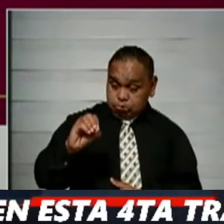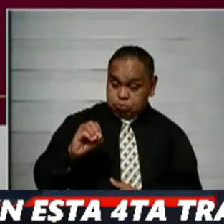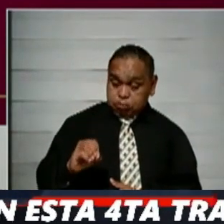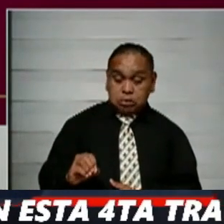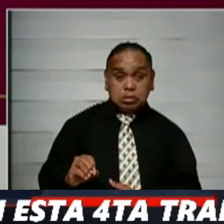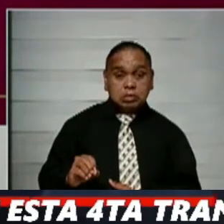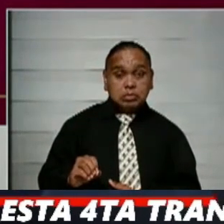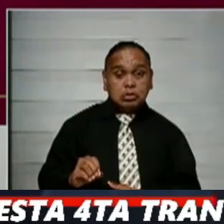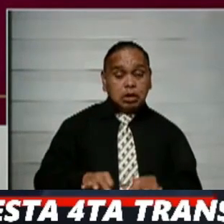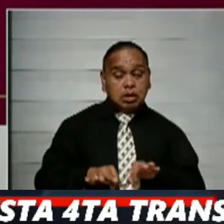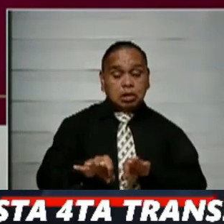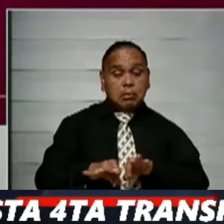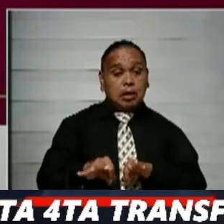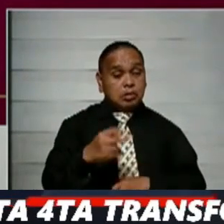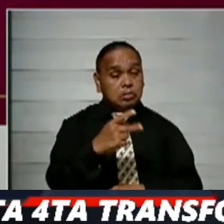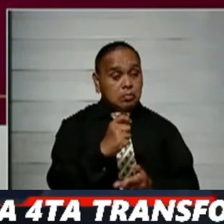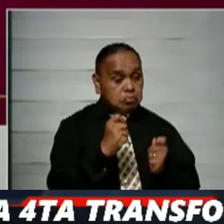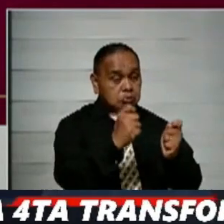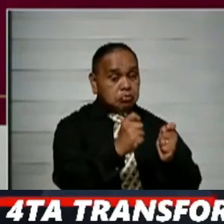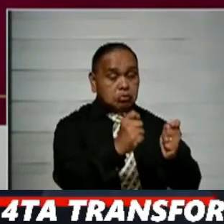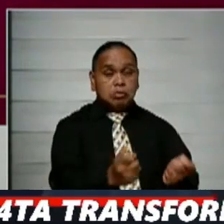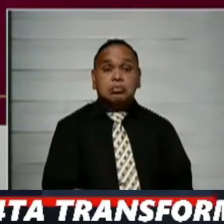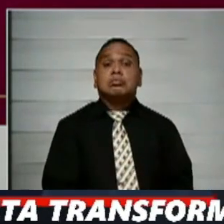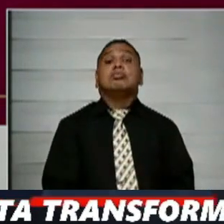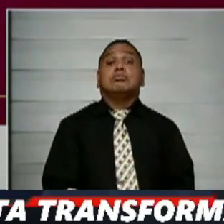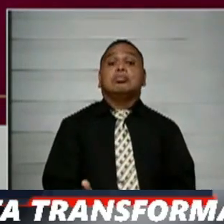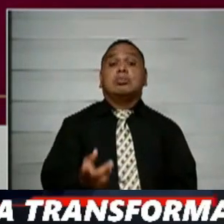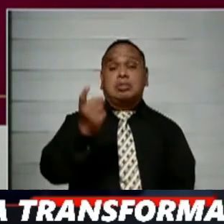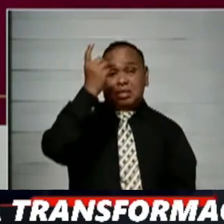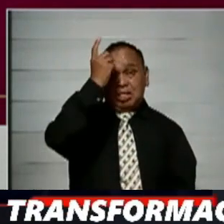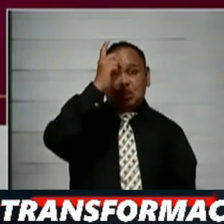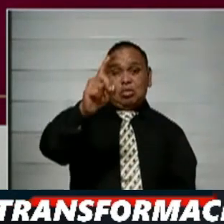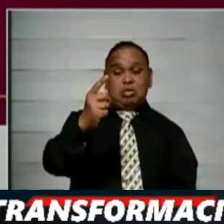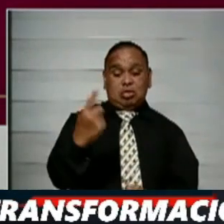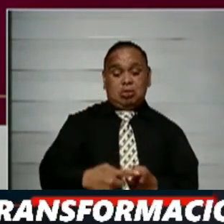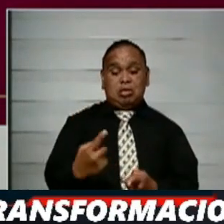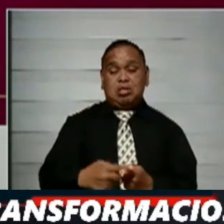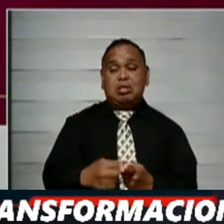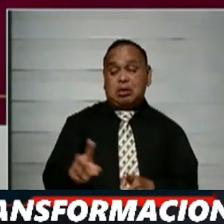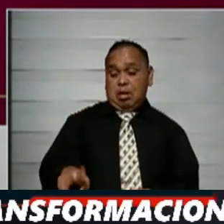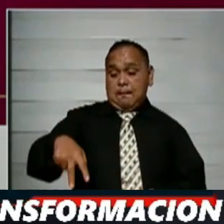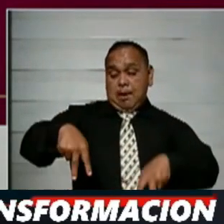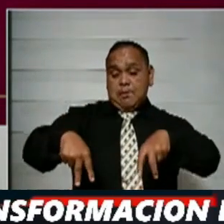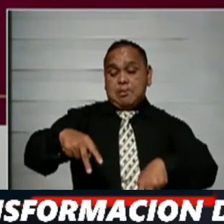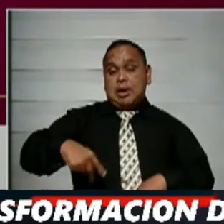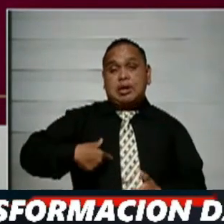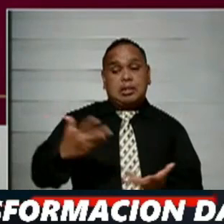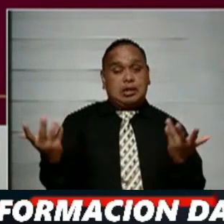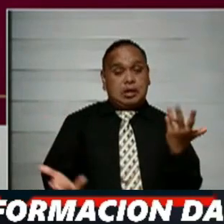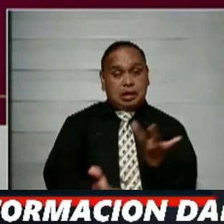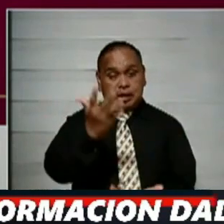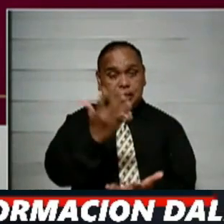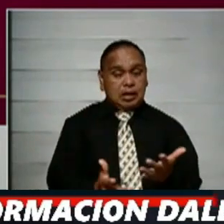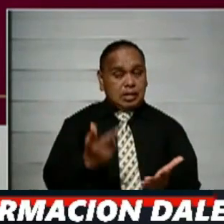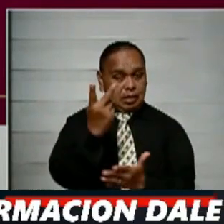nómina. ¿Cómo trabaja una empresa así? ¿Dónde están los duendes que vengan para que hagan el programa y no nos estemos matando? Yo creo